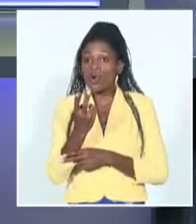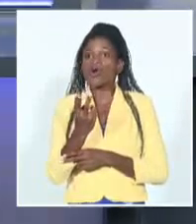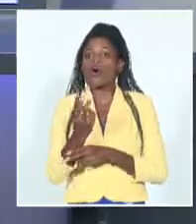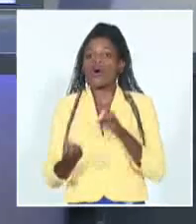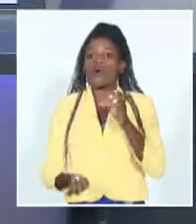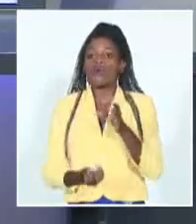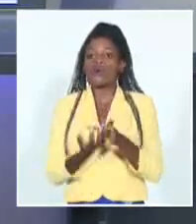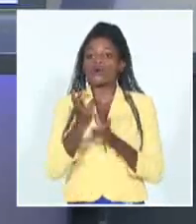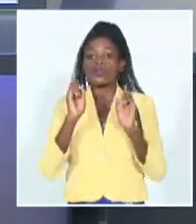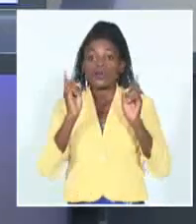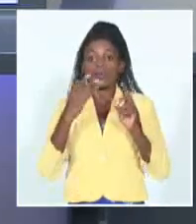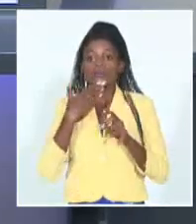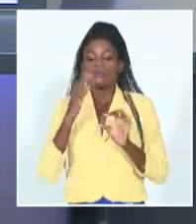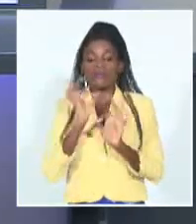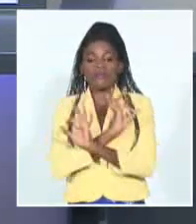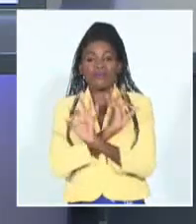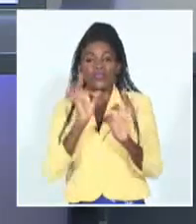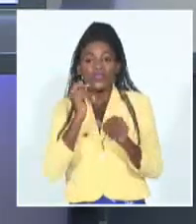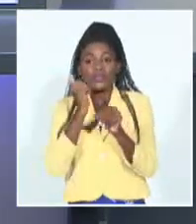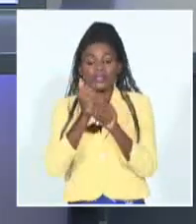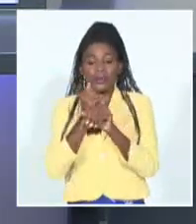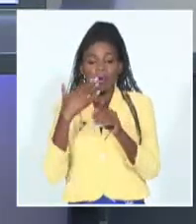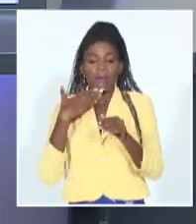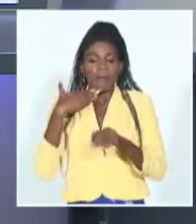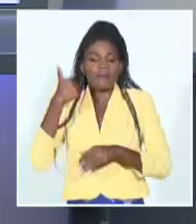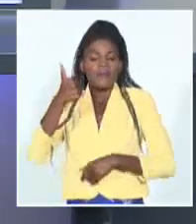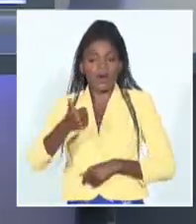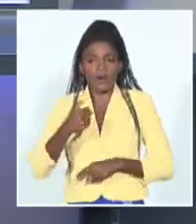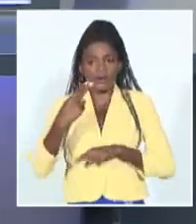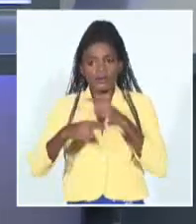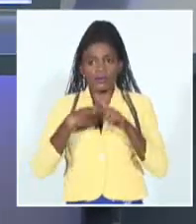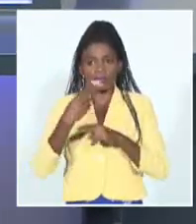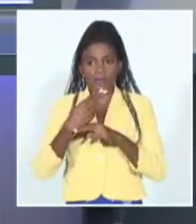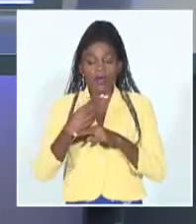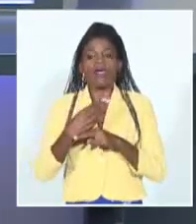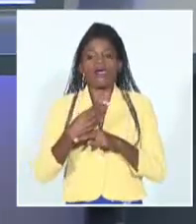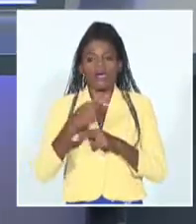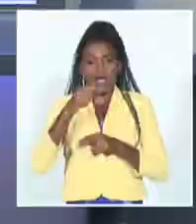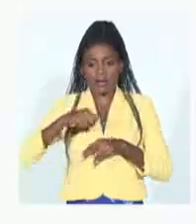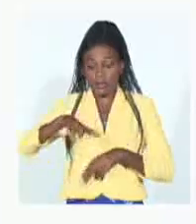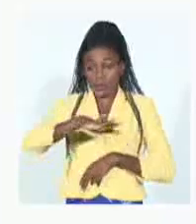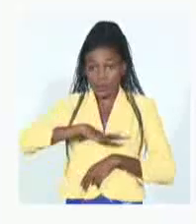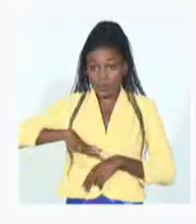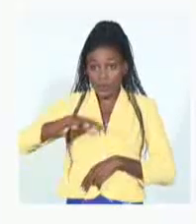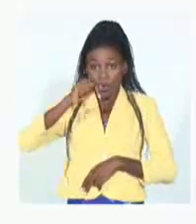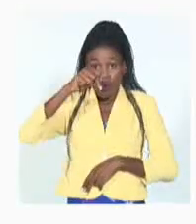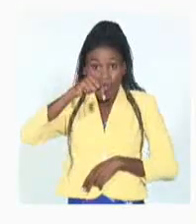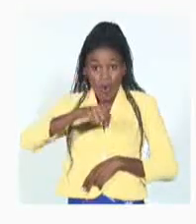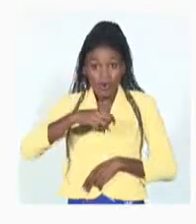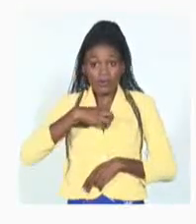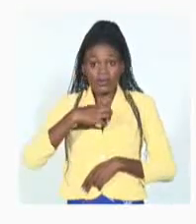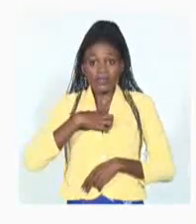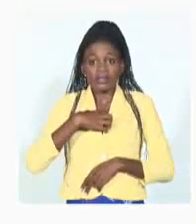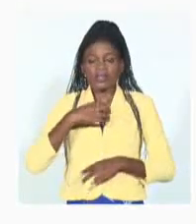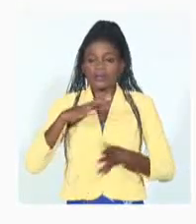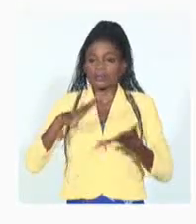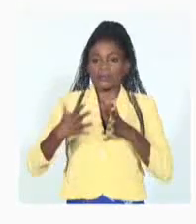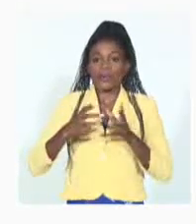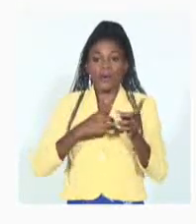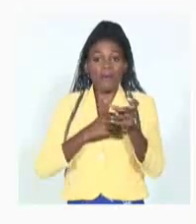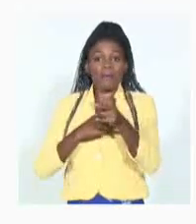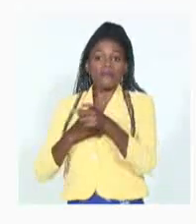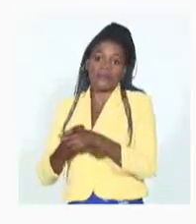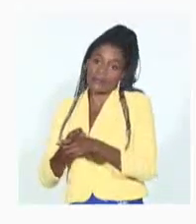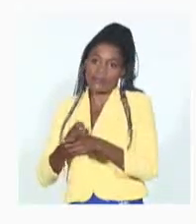pueden perfeccionar el trabajo con vista a una mayor articulación de las izquierdas en la región, que hoy enfrentan una descomunal guerra mediática